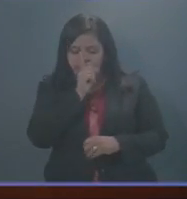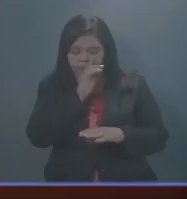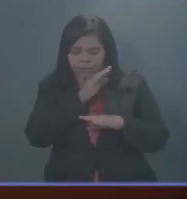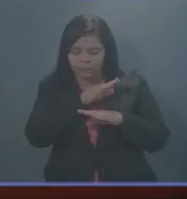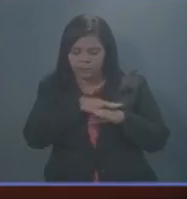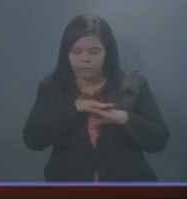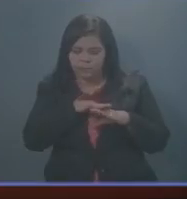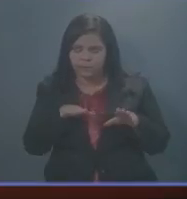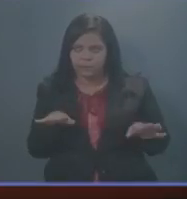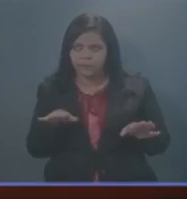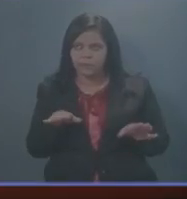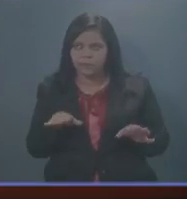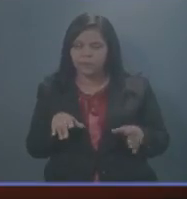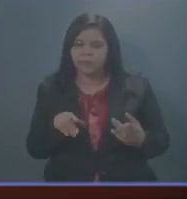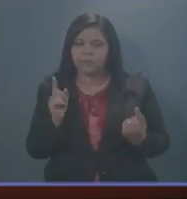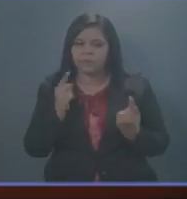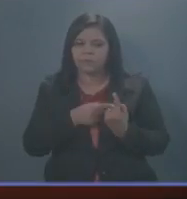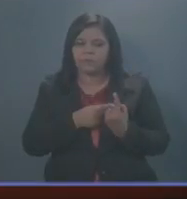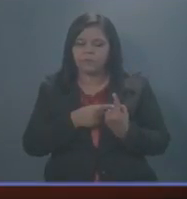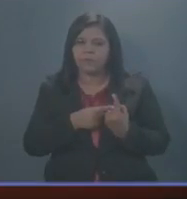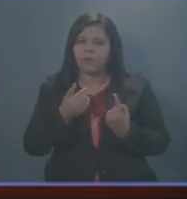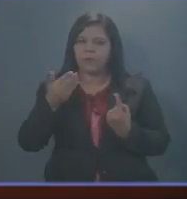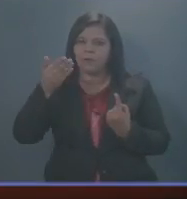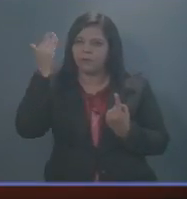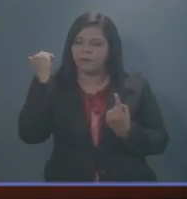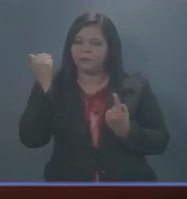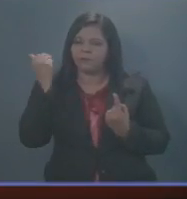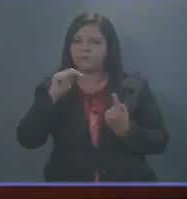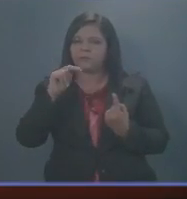silencio a el ex nuncio